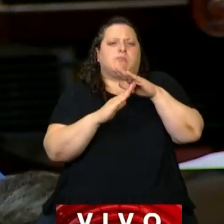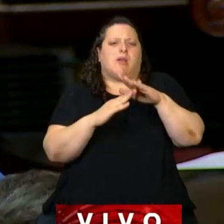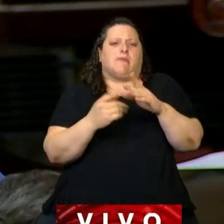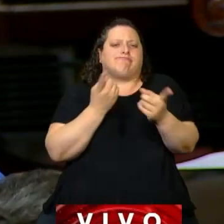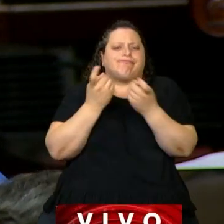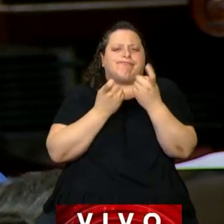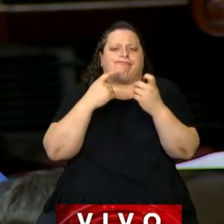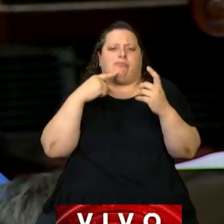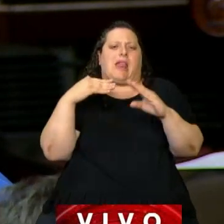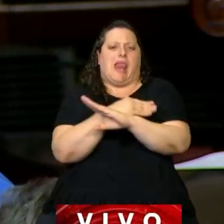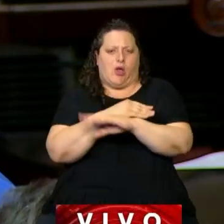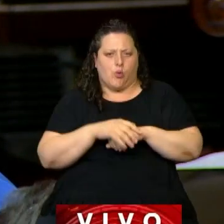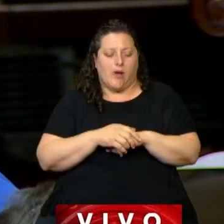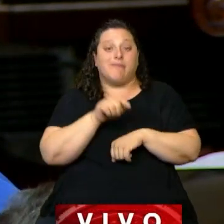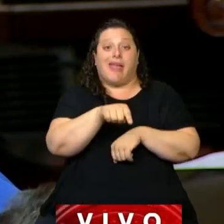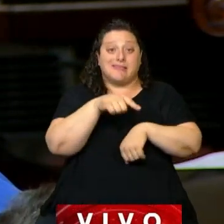ese periodo los niños que